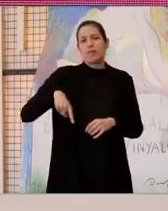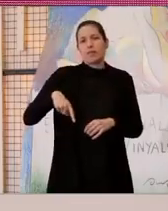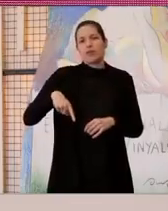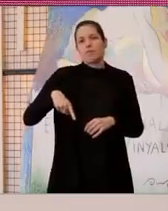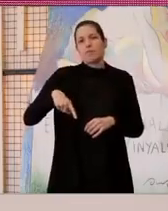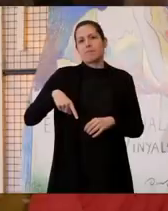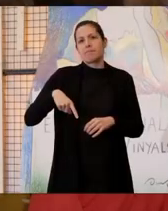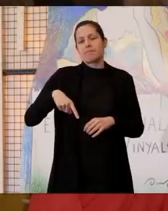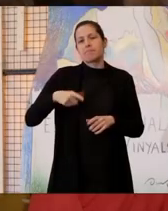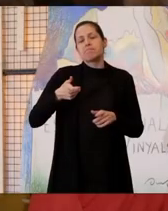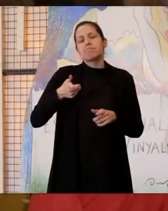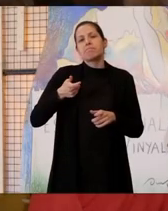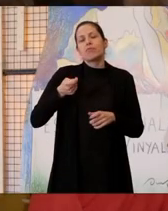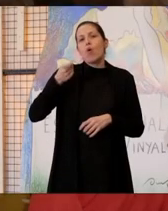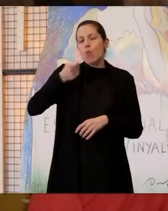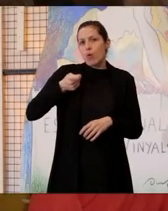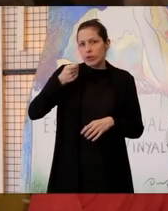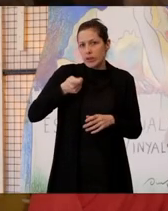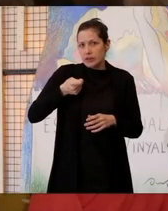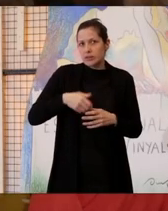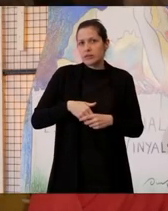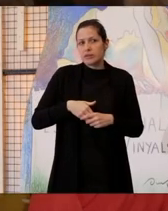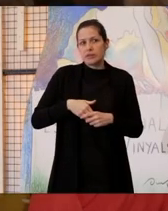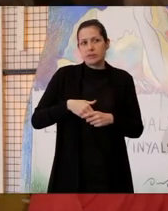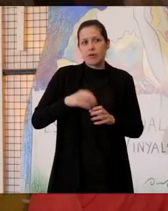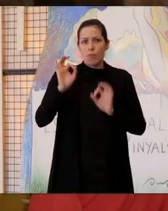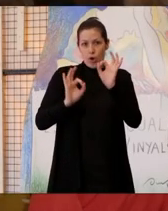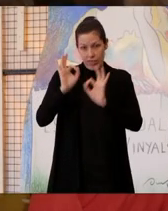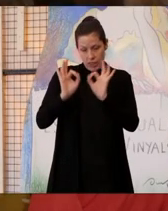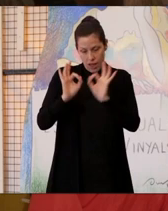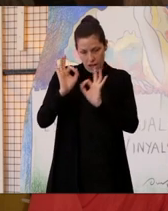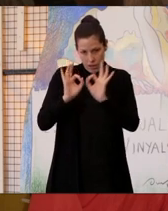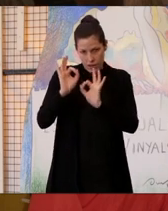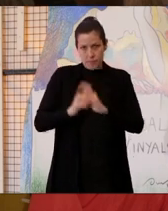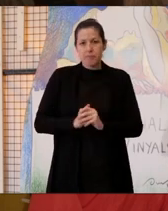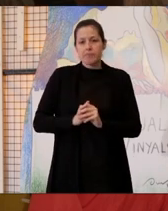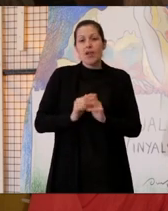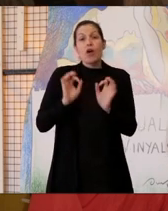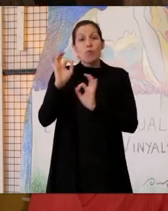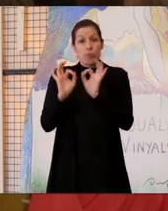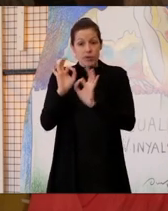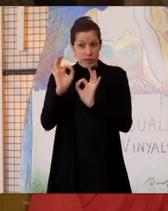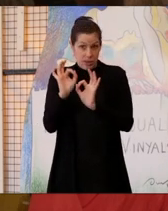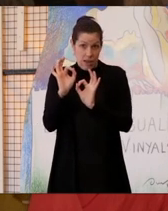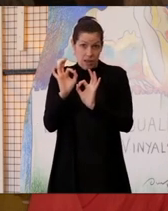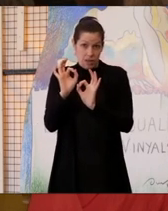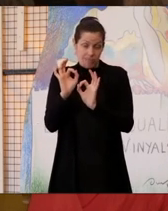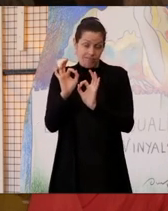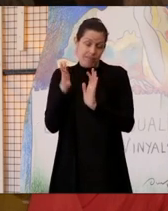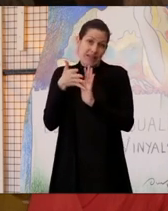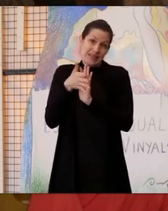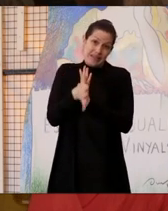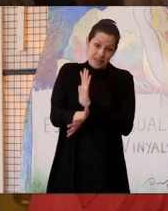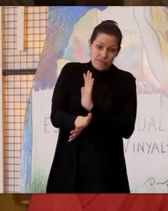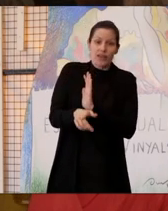garantizar un porcentaje fijo de puestos para mujeres ya sea en posiciones